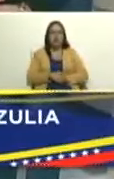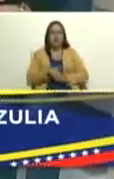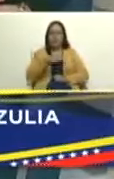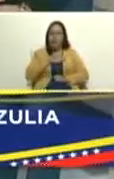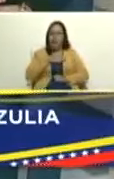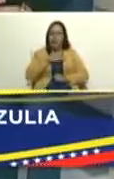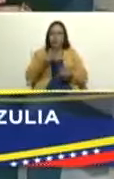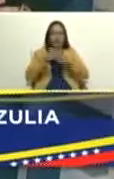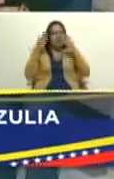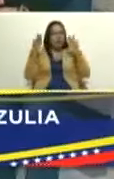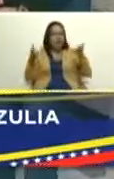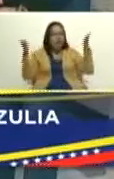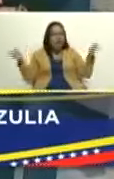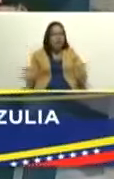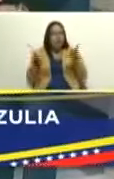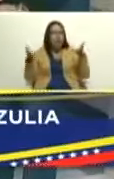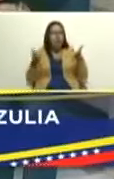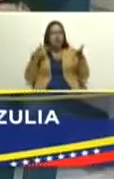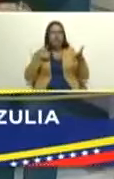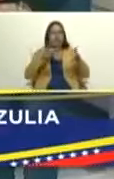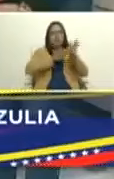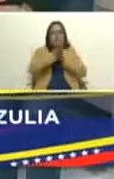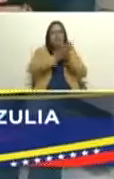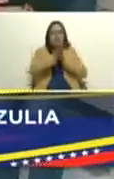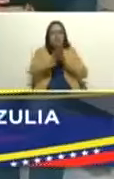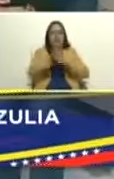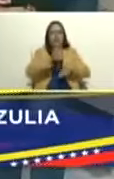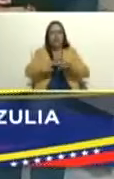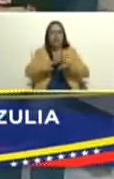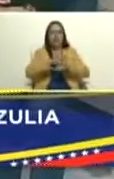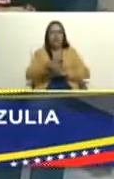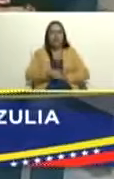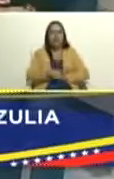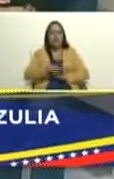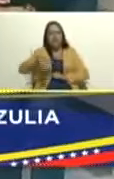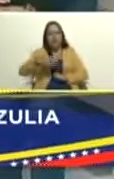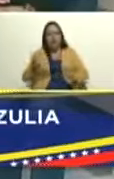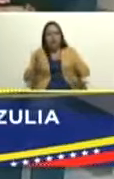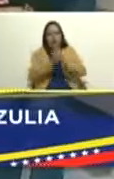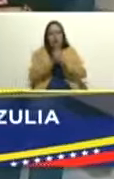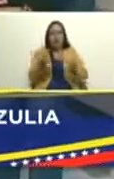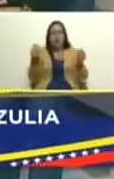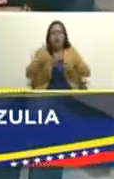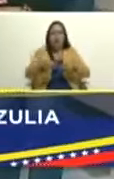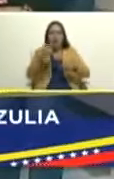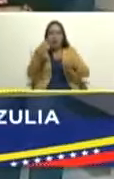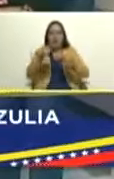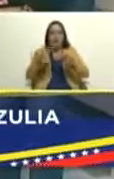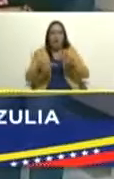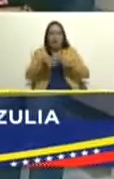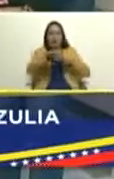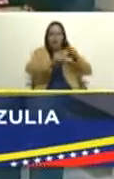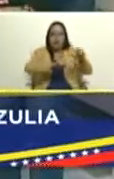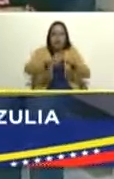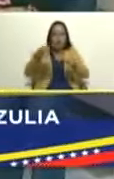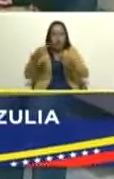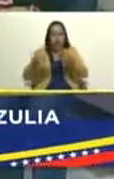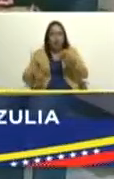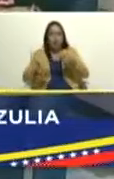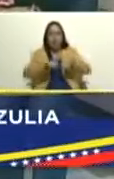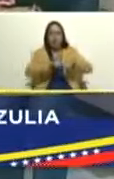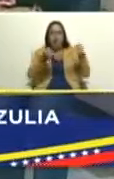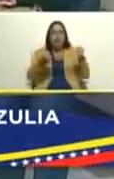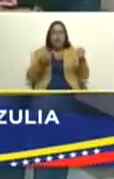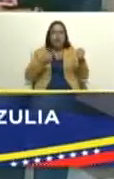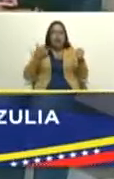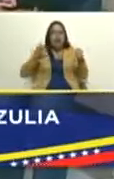un gran impulso para mi emprendimiento porque he logrado aumentar mi inventario, he logrado adquirir equipos de panadería, que era un